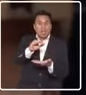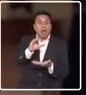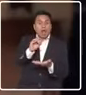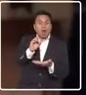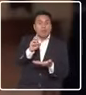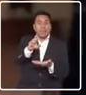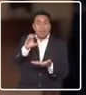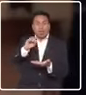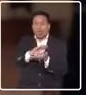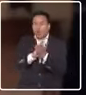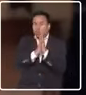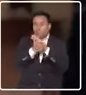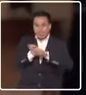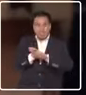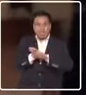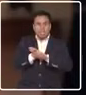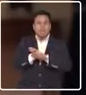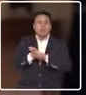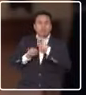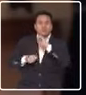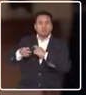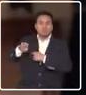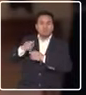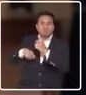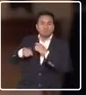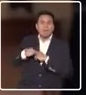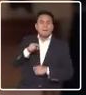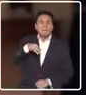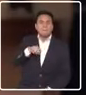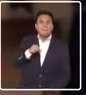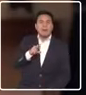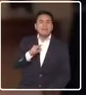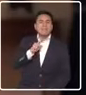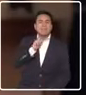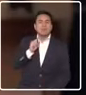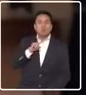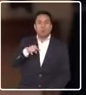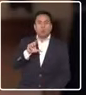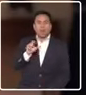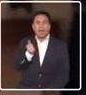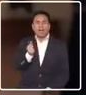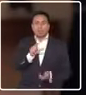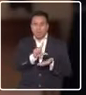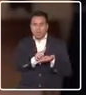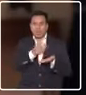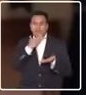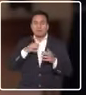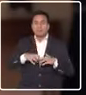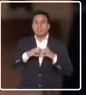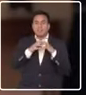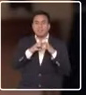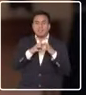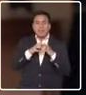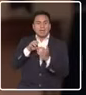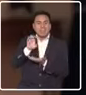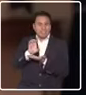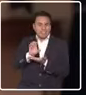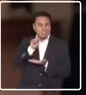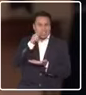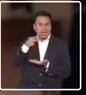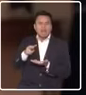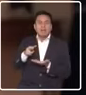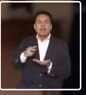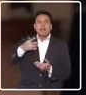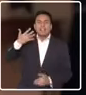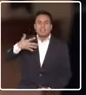codelco la totalidad de sus concesiones mineras en el salar de maricunga con ello se fortalece la posición de la estatal como un actor